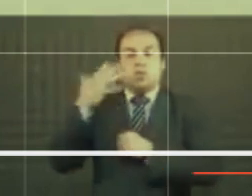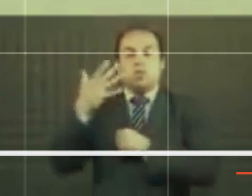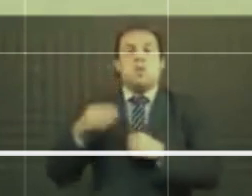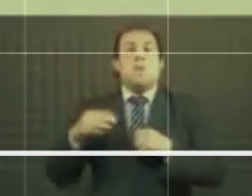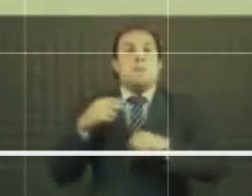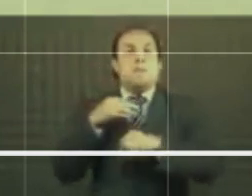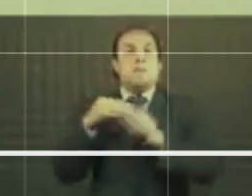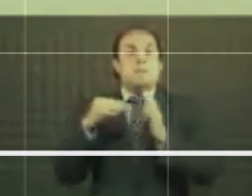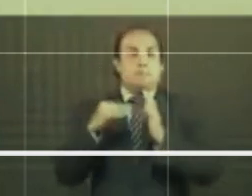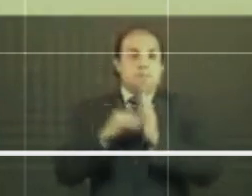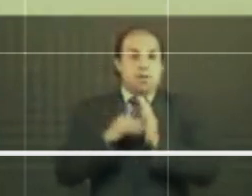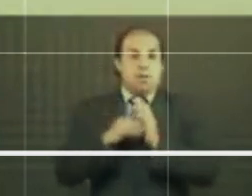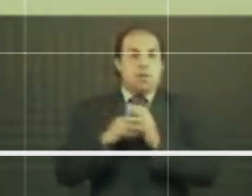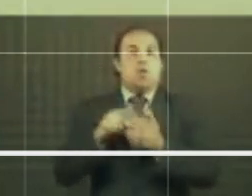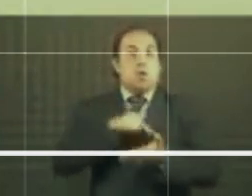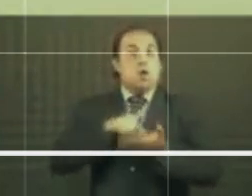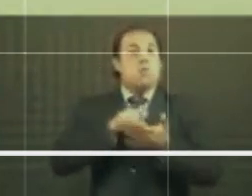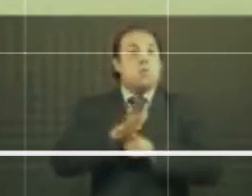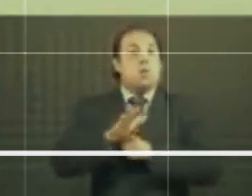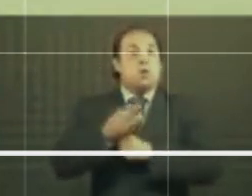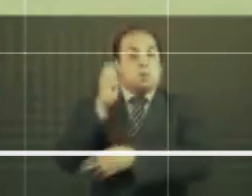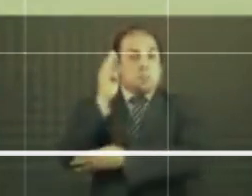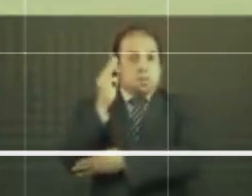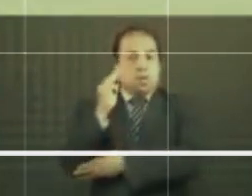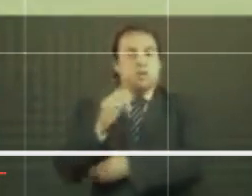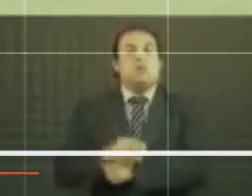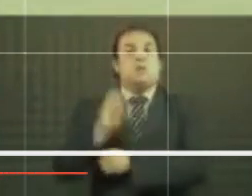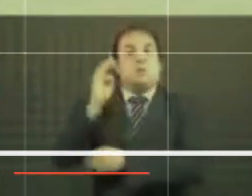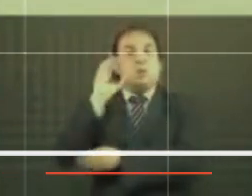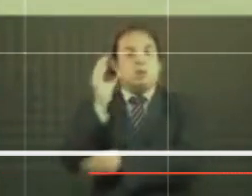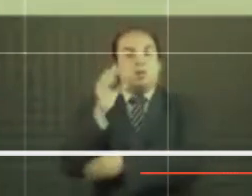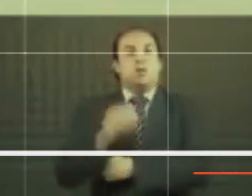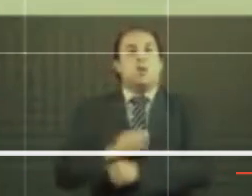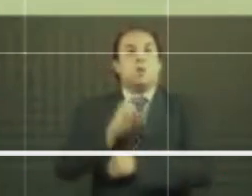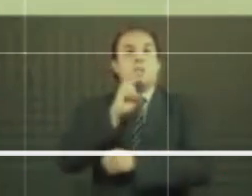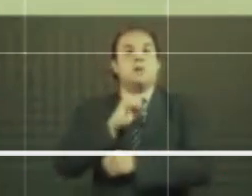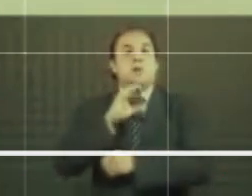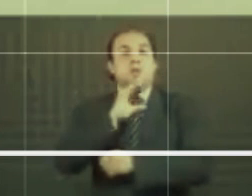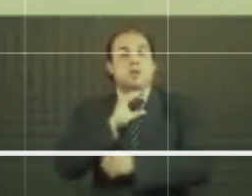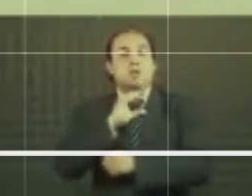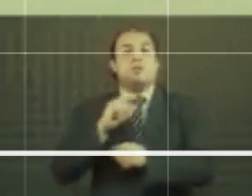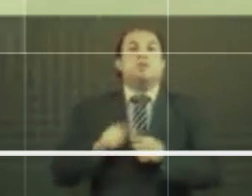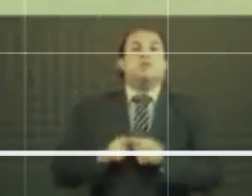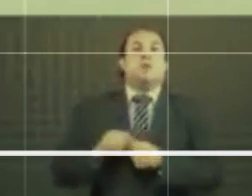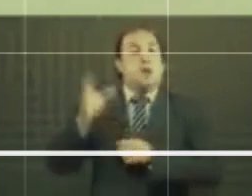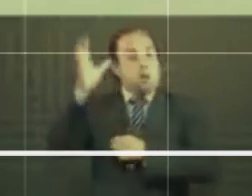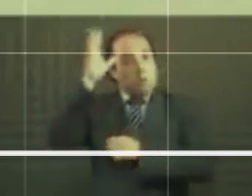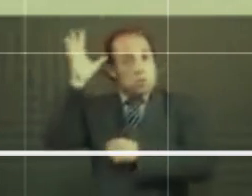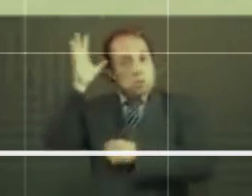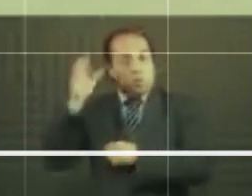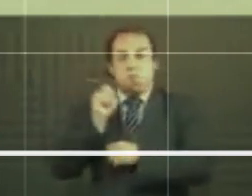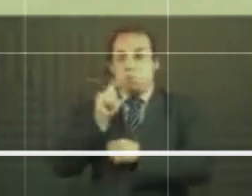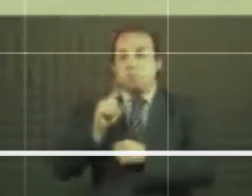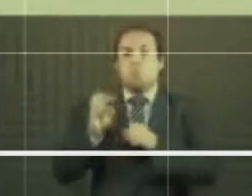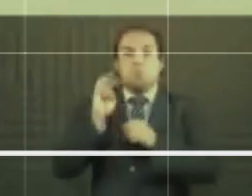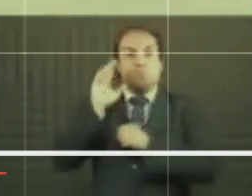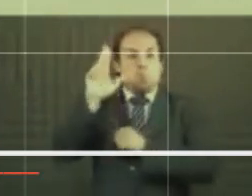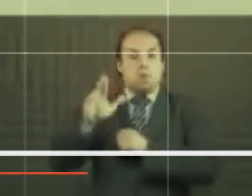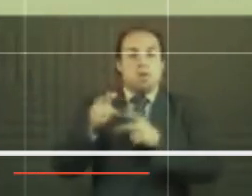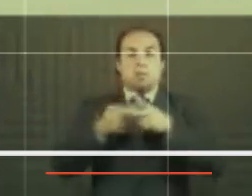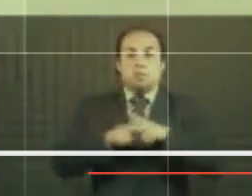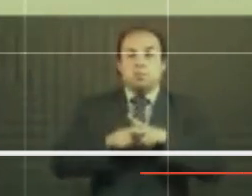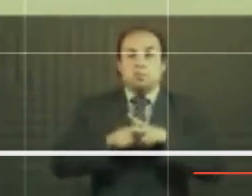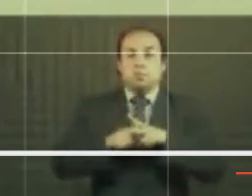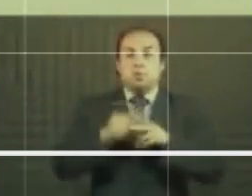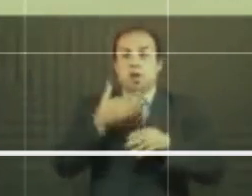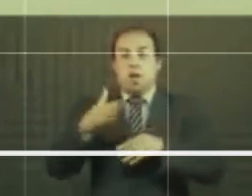residentes de Milpalta, Magdalena Contreras, la Alcaldía Venustiano Carranza y la Alcaldía Cuauhtémoc. También vamos a comenzar el mismo martes y hasta el sábado